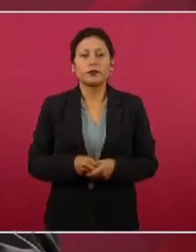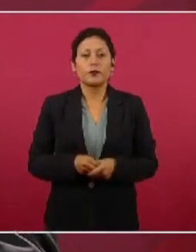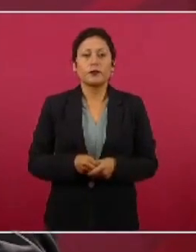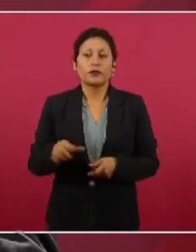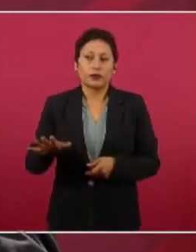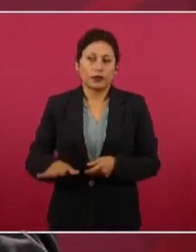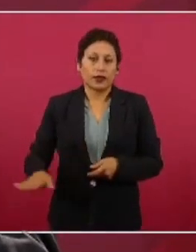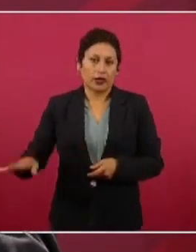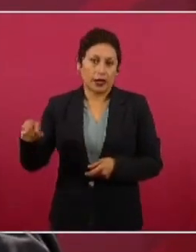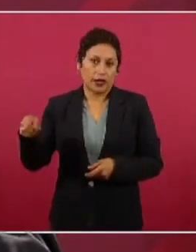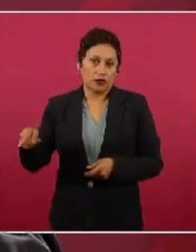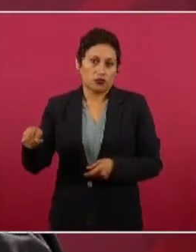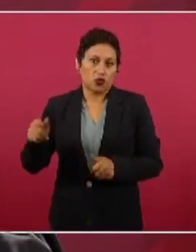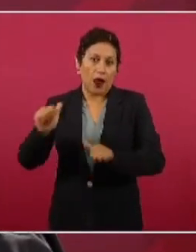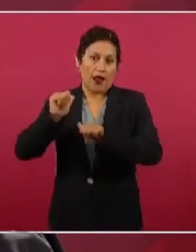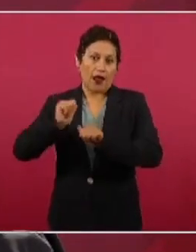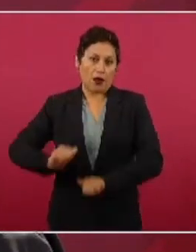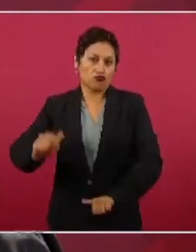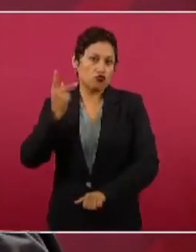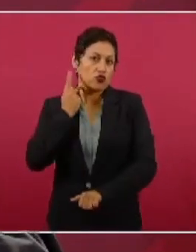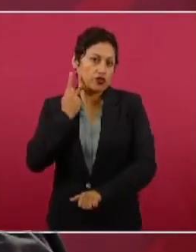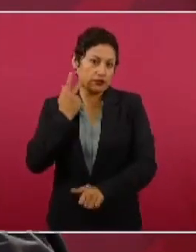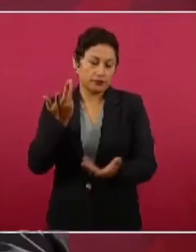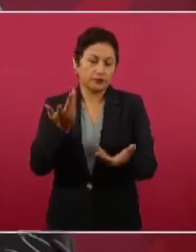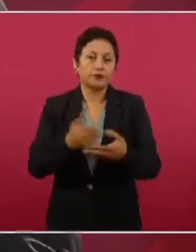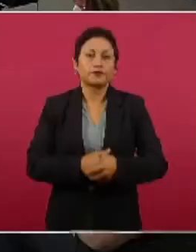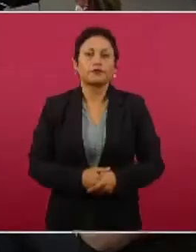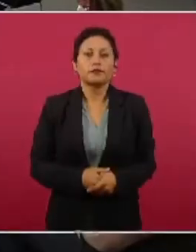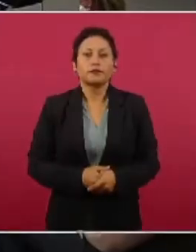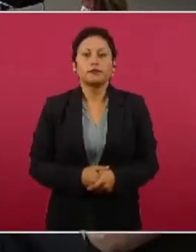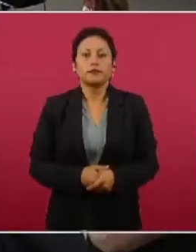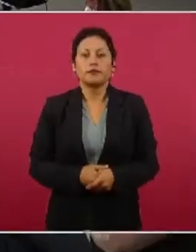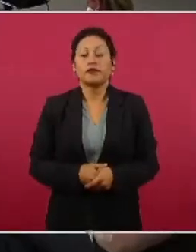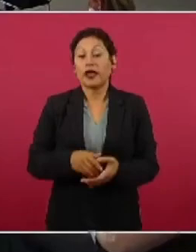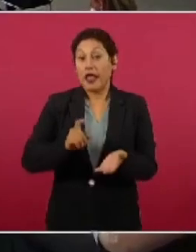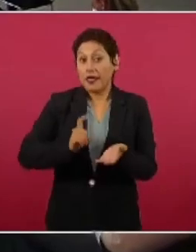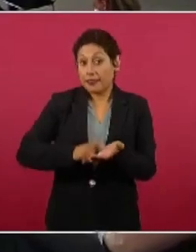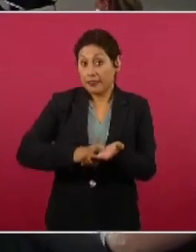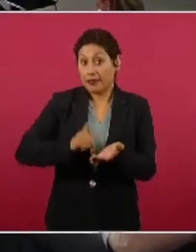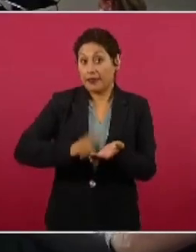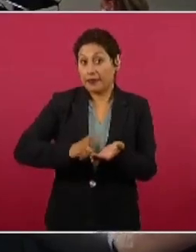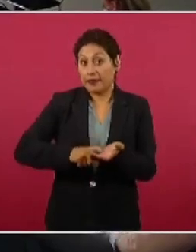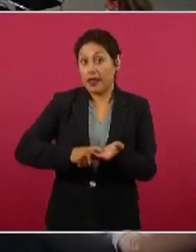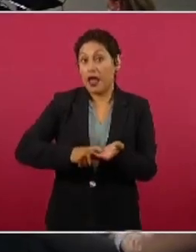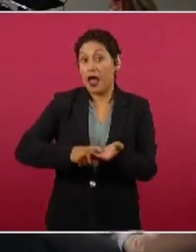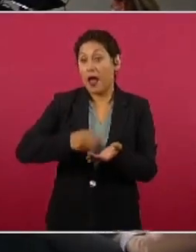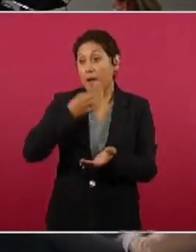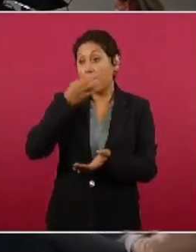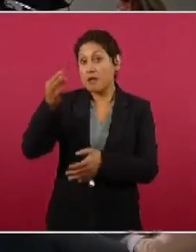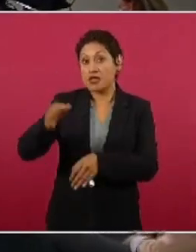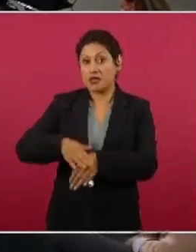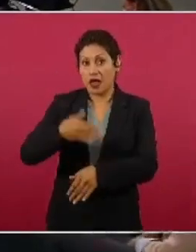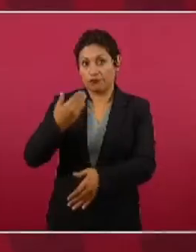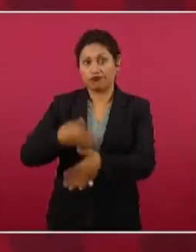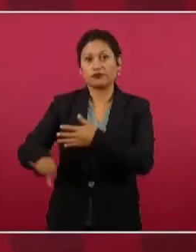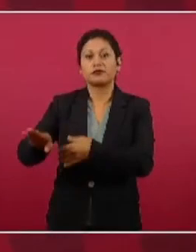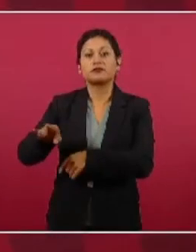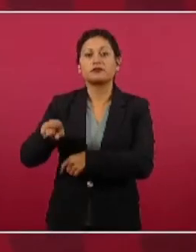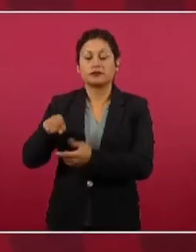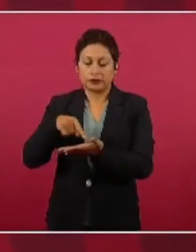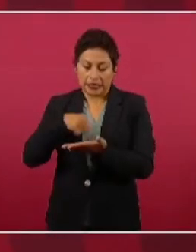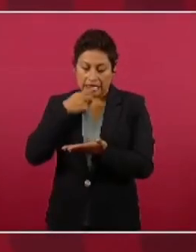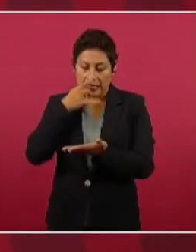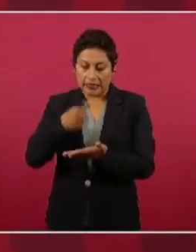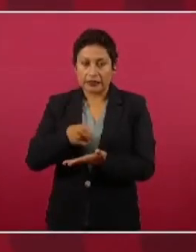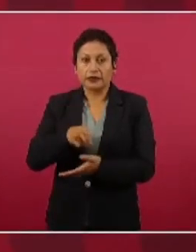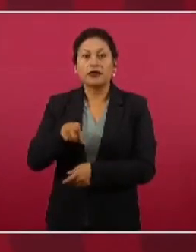jefes políticos. Y le dicen en el telegrama que para Escarmiento tienen que fusilar